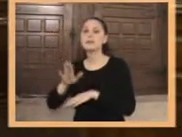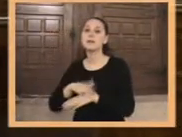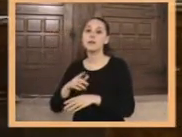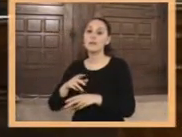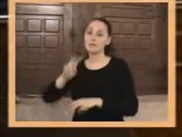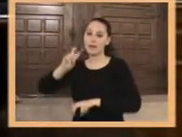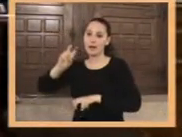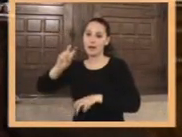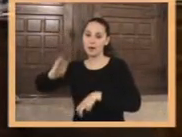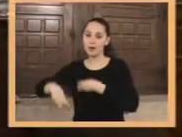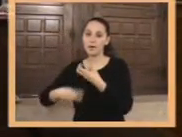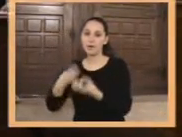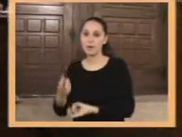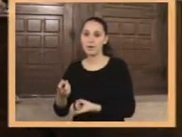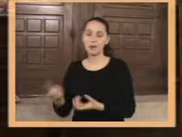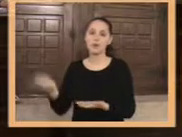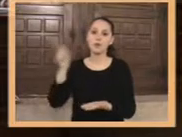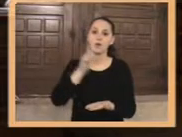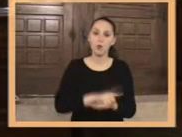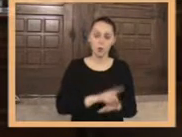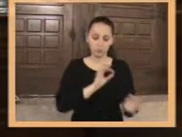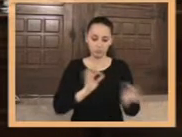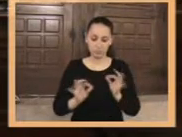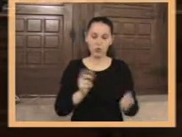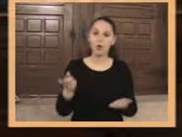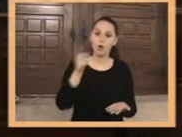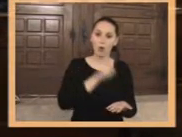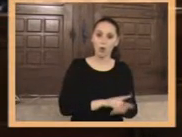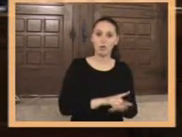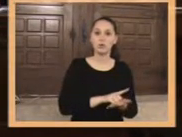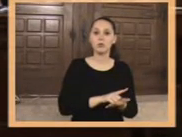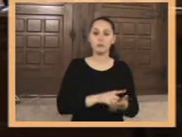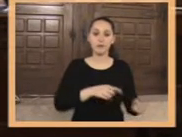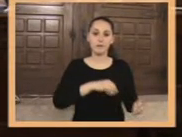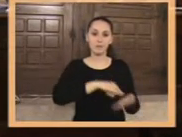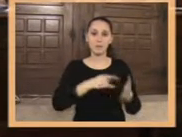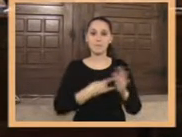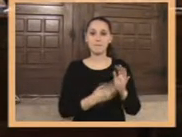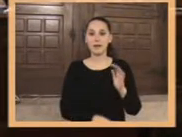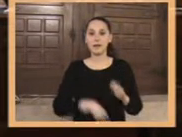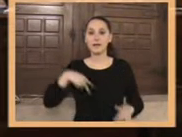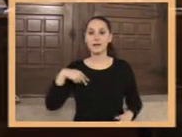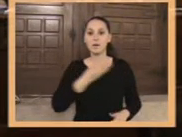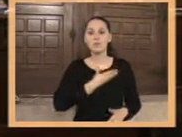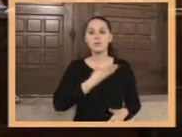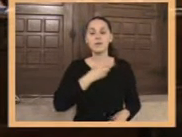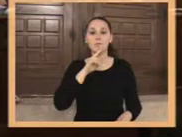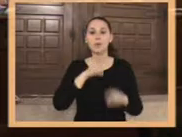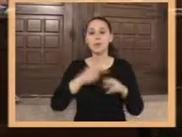ajuste de alineaciones en la actuación asistemática AA22 del Plan General Municipal. Tiene la palabra el señor